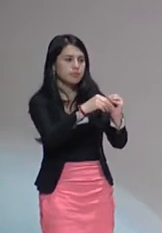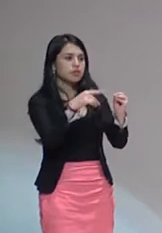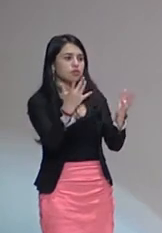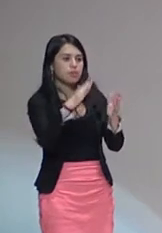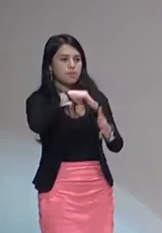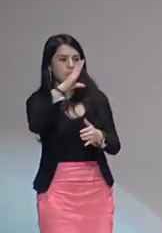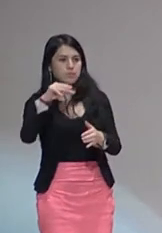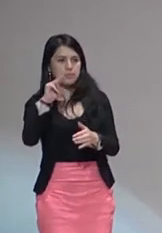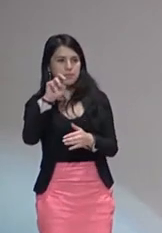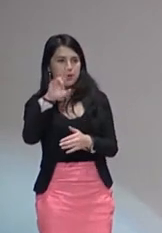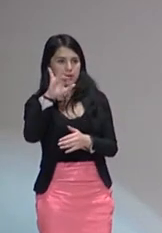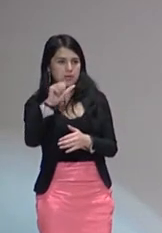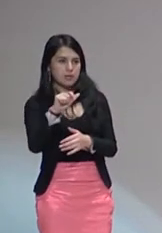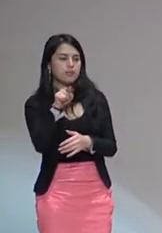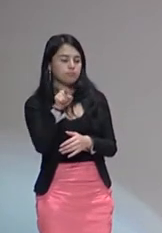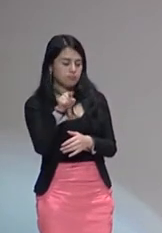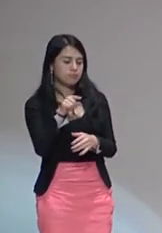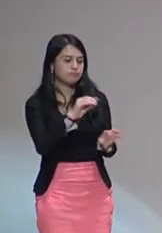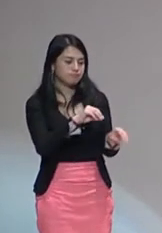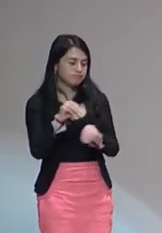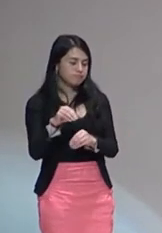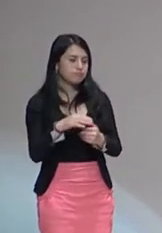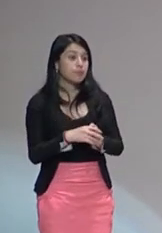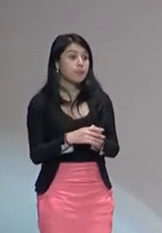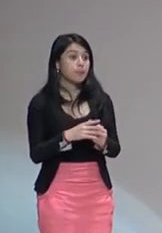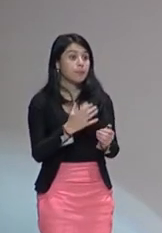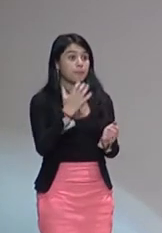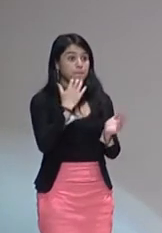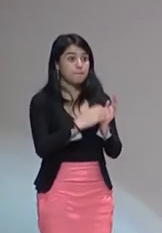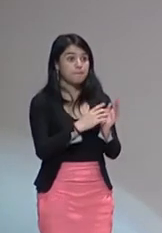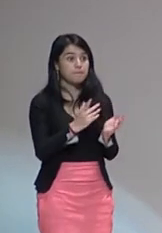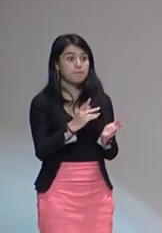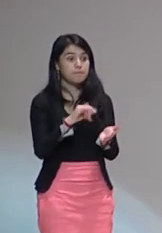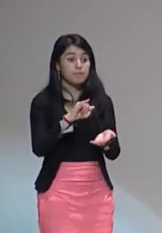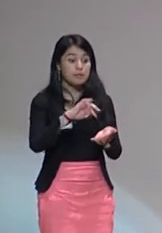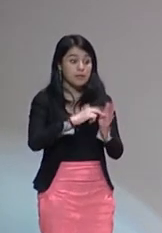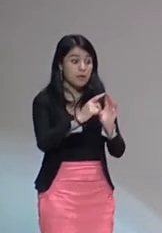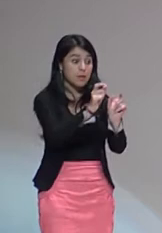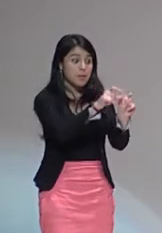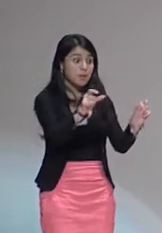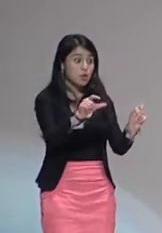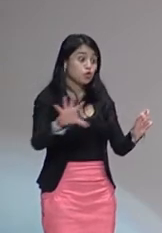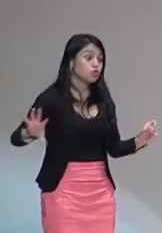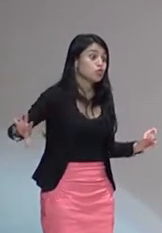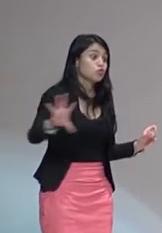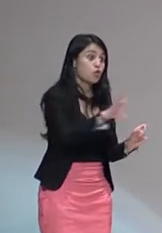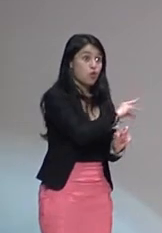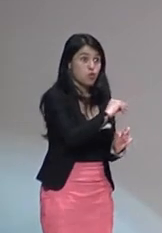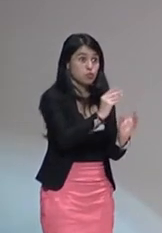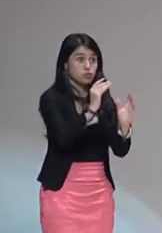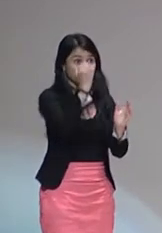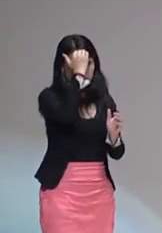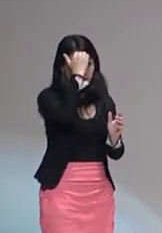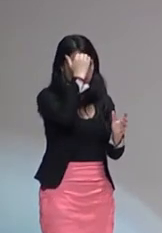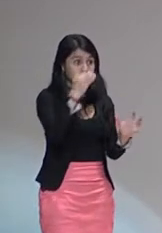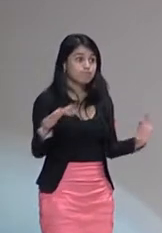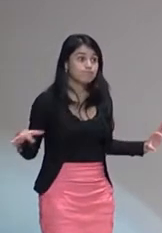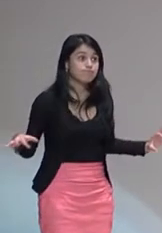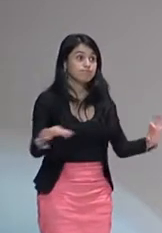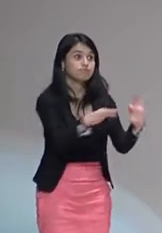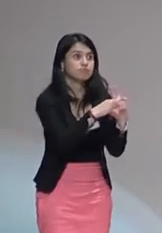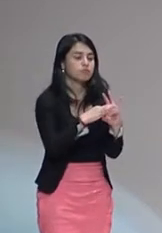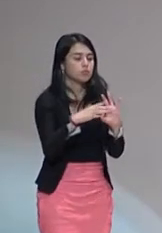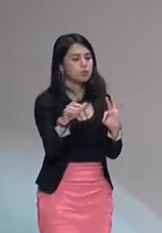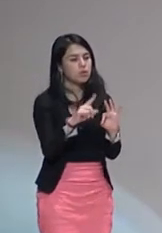María. Obviamente no es un, no, o sea, no todos los compañeros se han impregnado del proceso, hay unos más